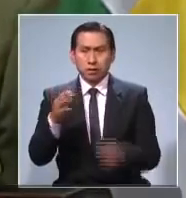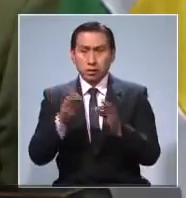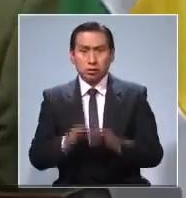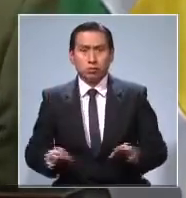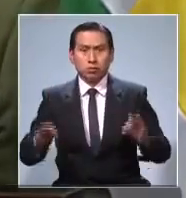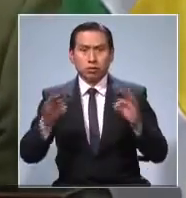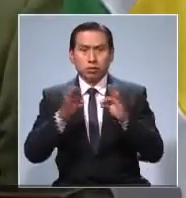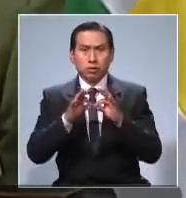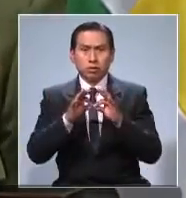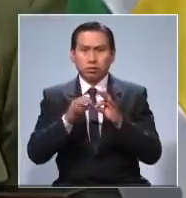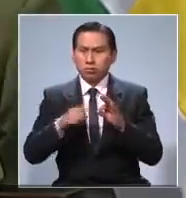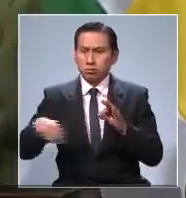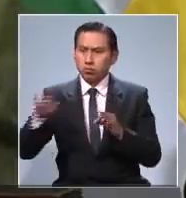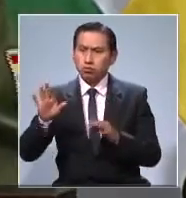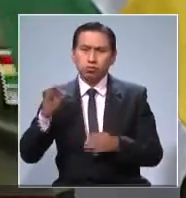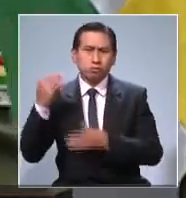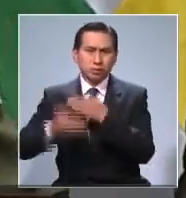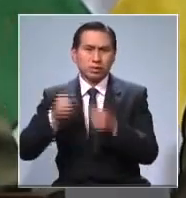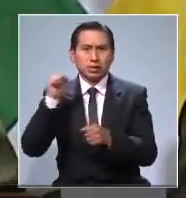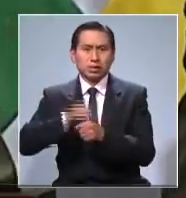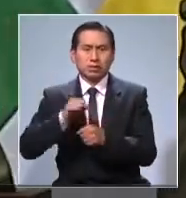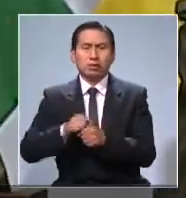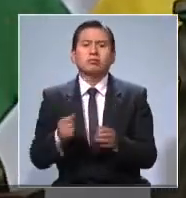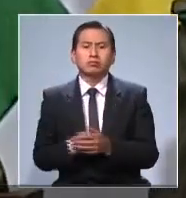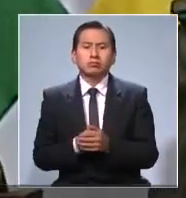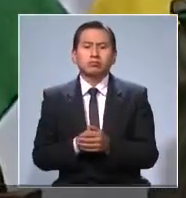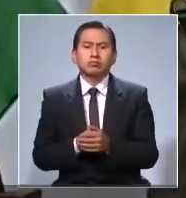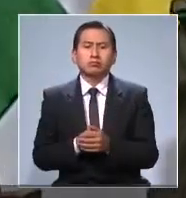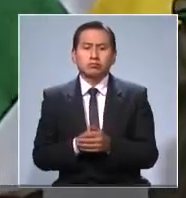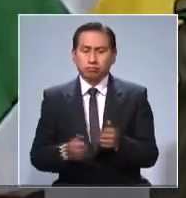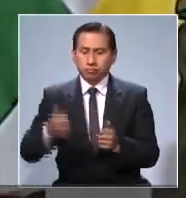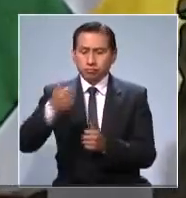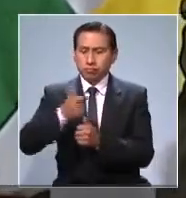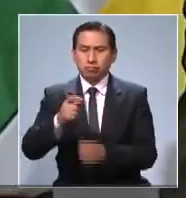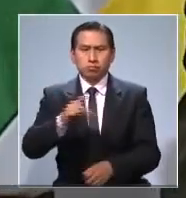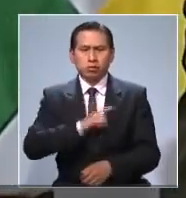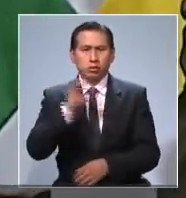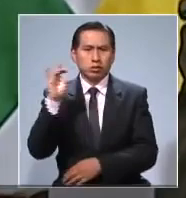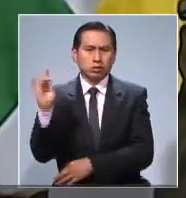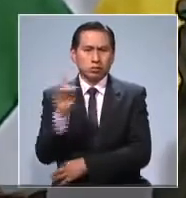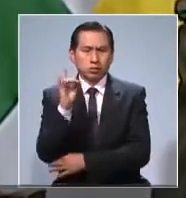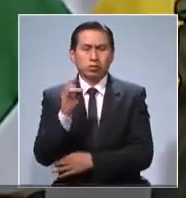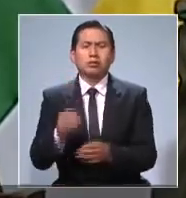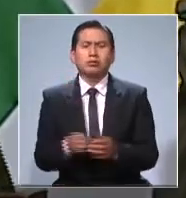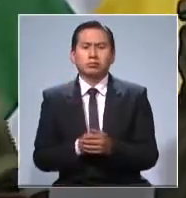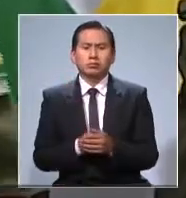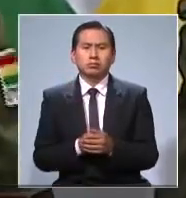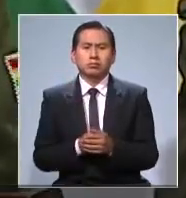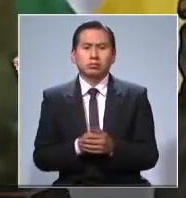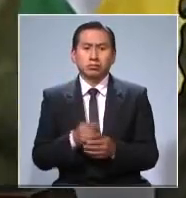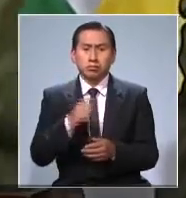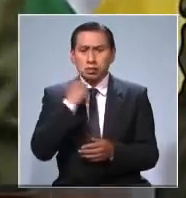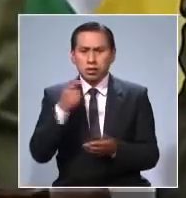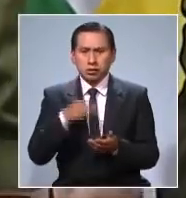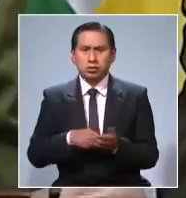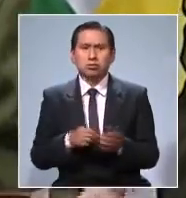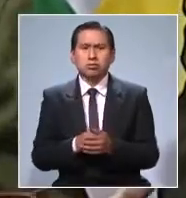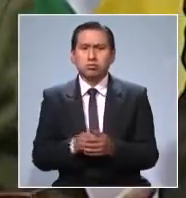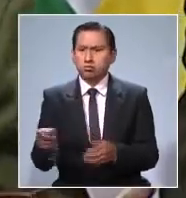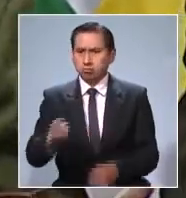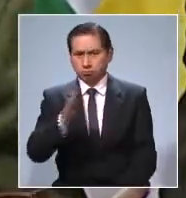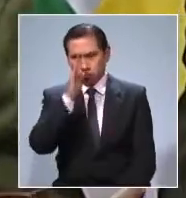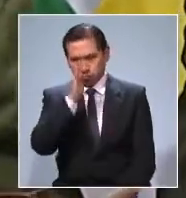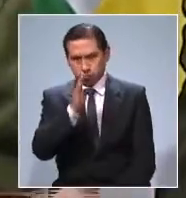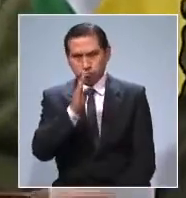pilares que van a regir su gestión al mando de la policía boliviana. Y ha dicho que son la